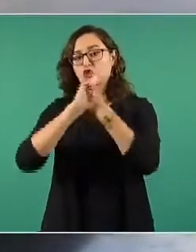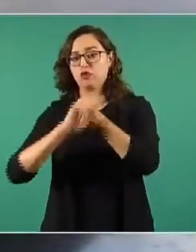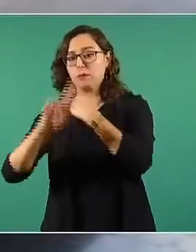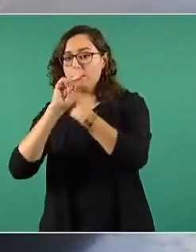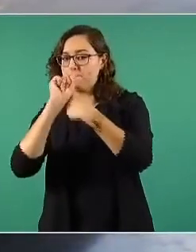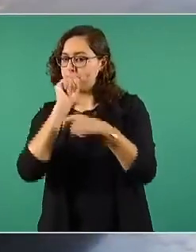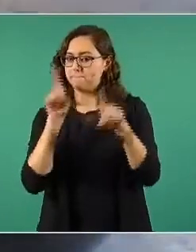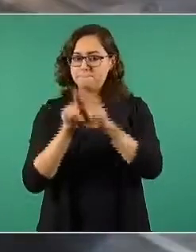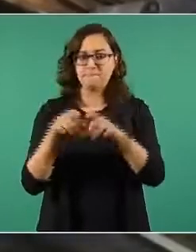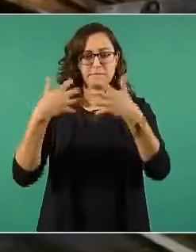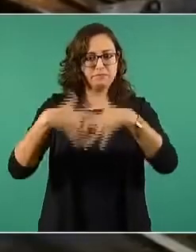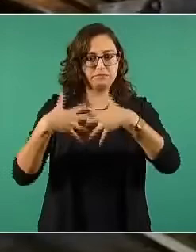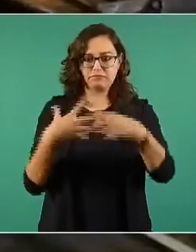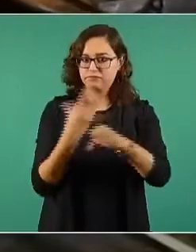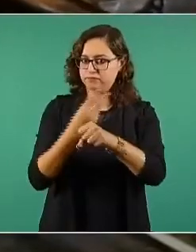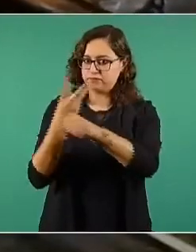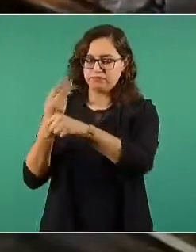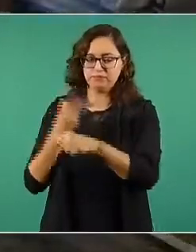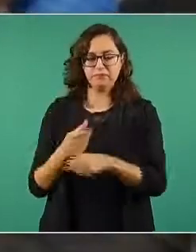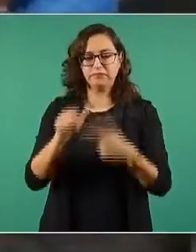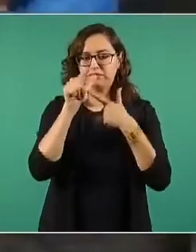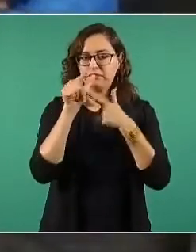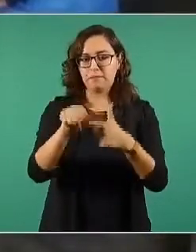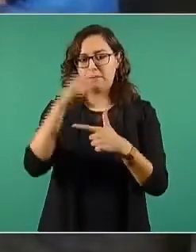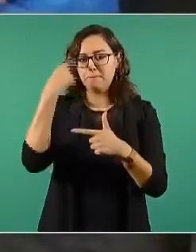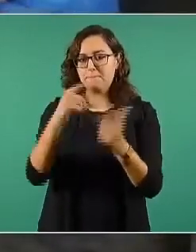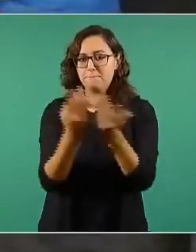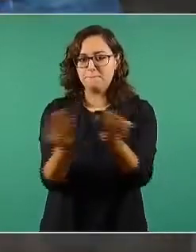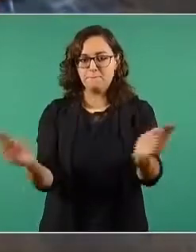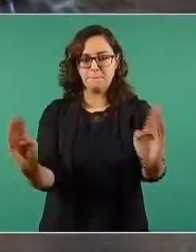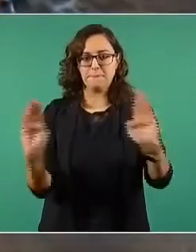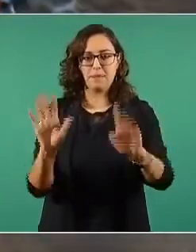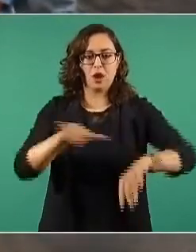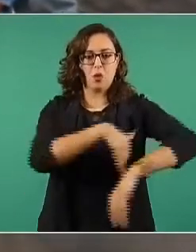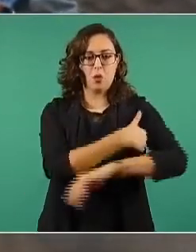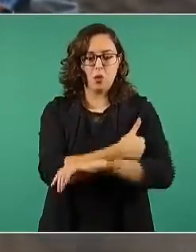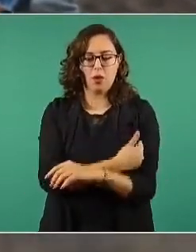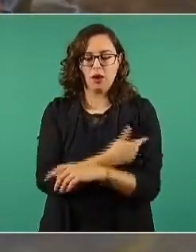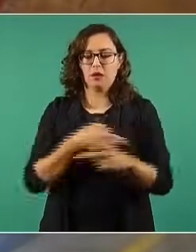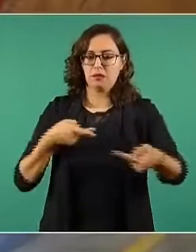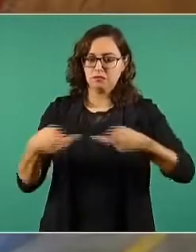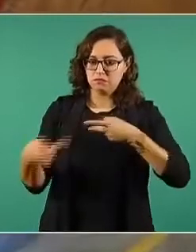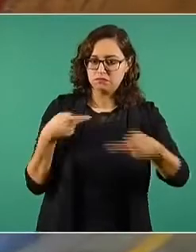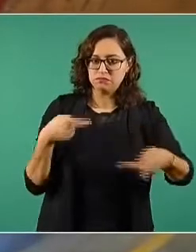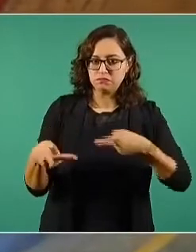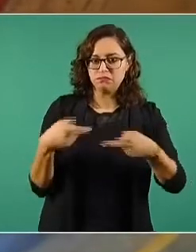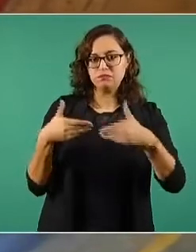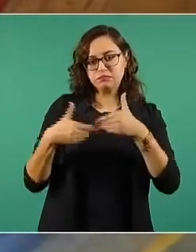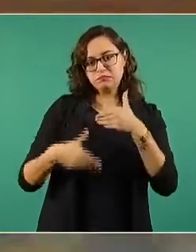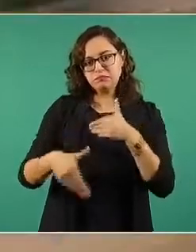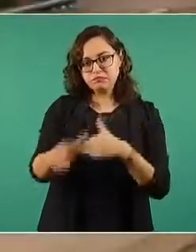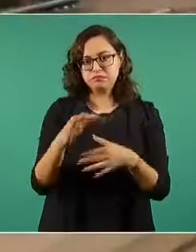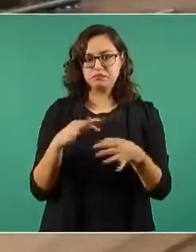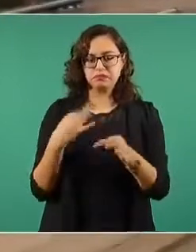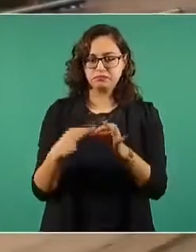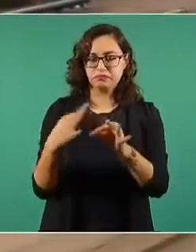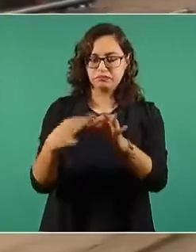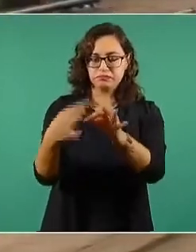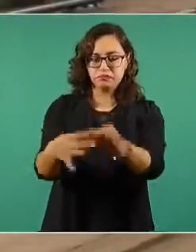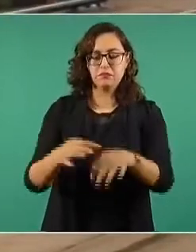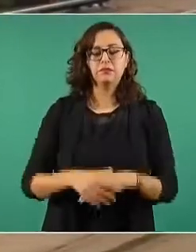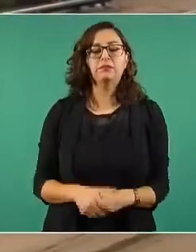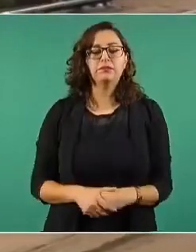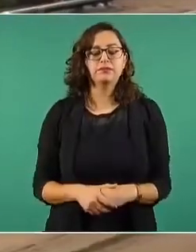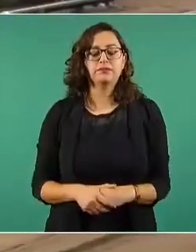plantas de proceso y biselado y rolado para esferas de almacenamiento como resultado de la planeación y procura temprana. En los sistemas